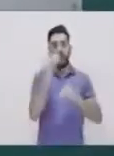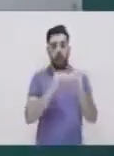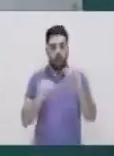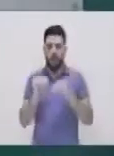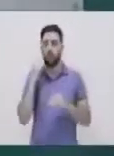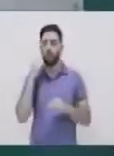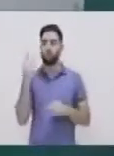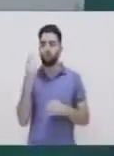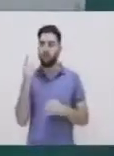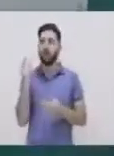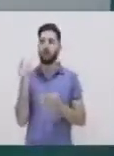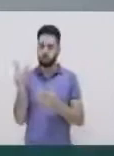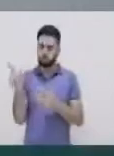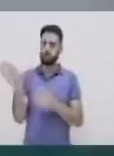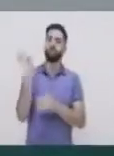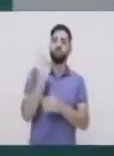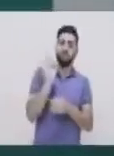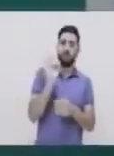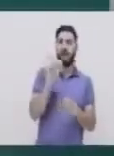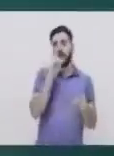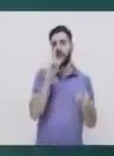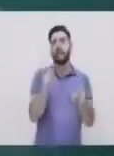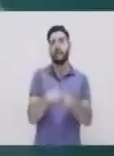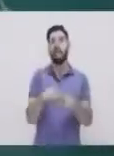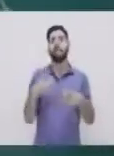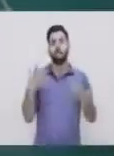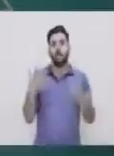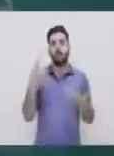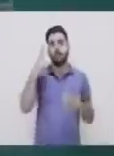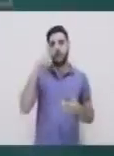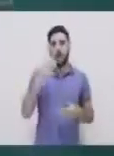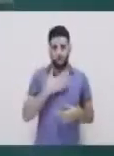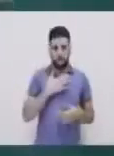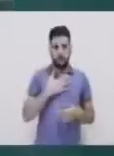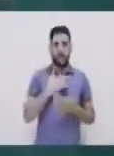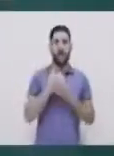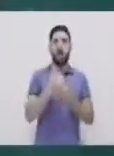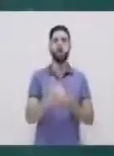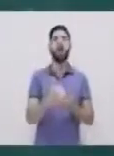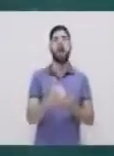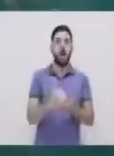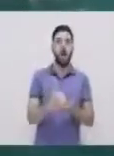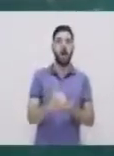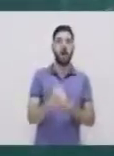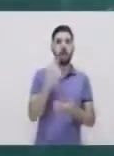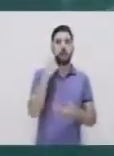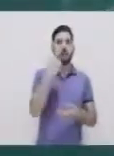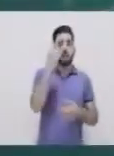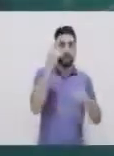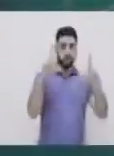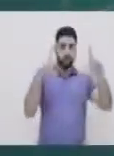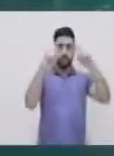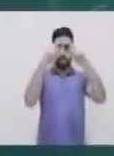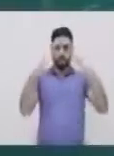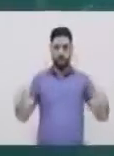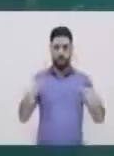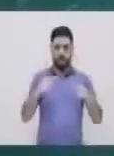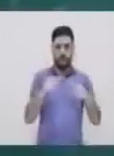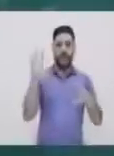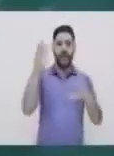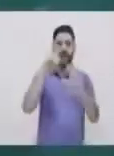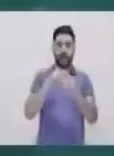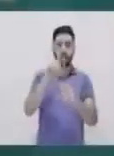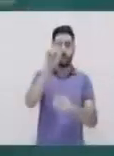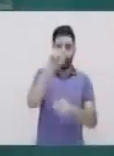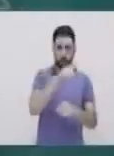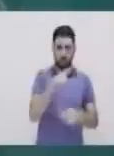deseo conocer. Entonces una de las características que también me sirve bastante es conocer que los tres ángulos internos de un